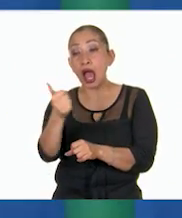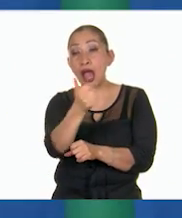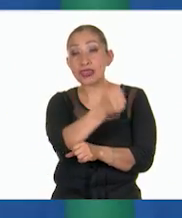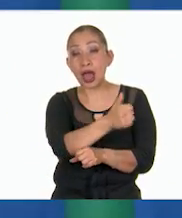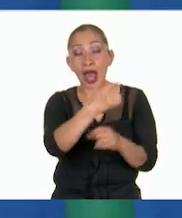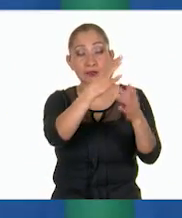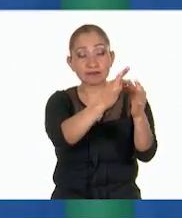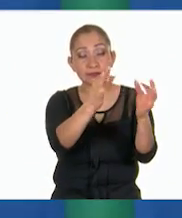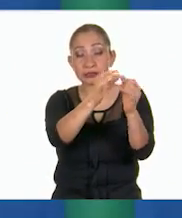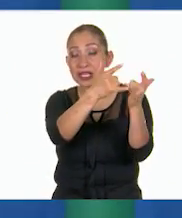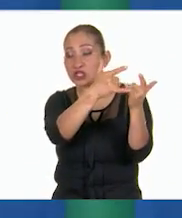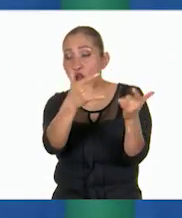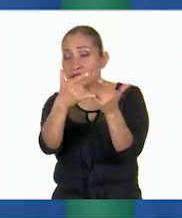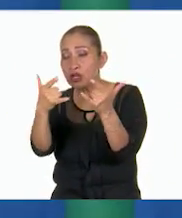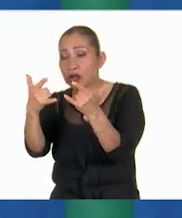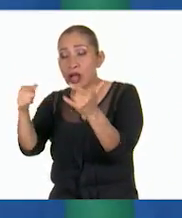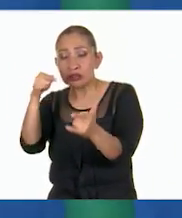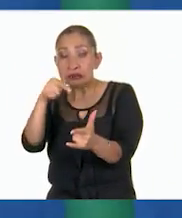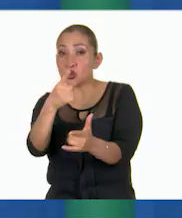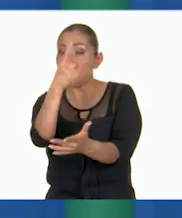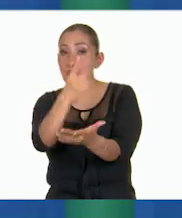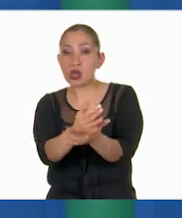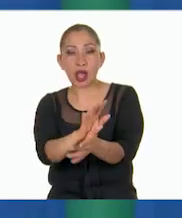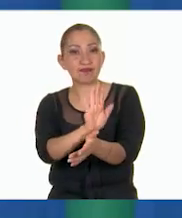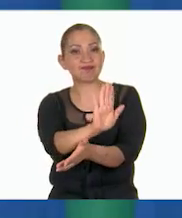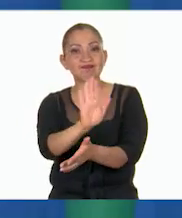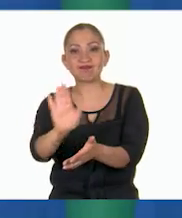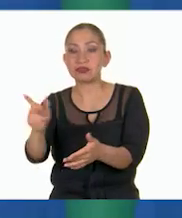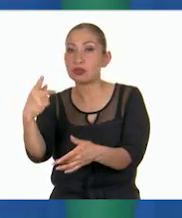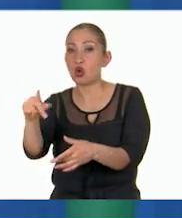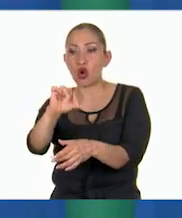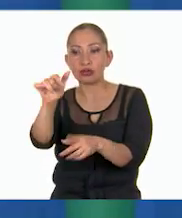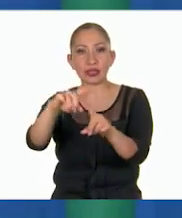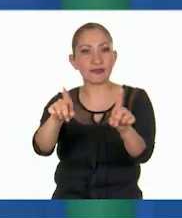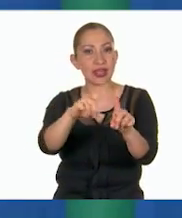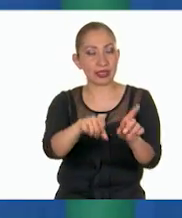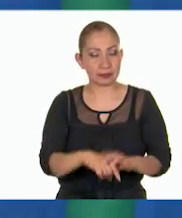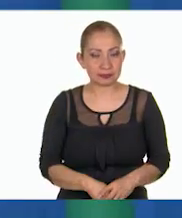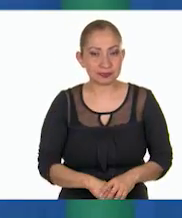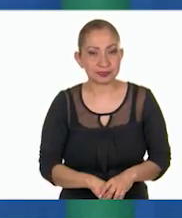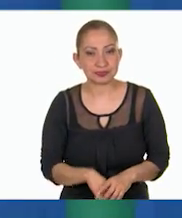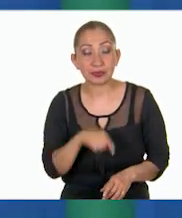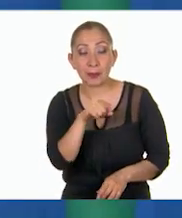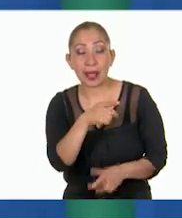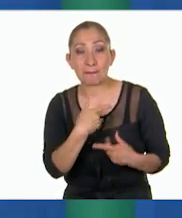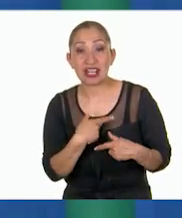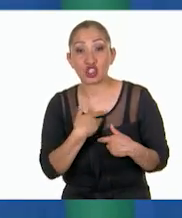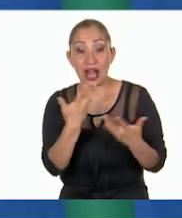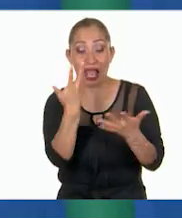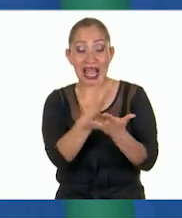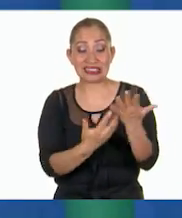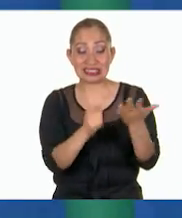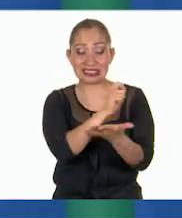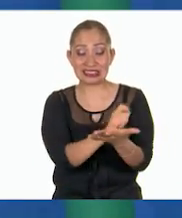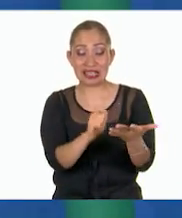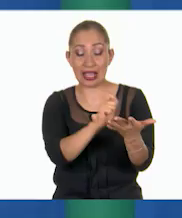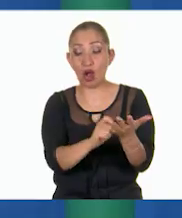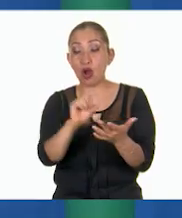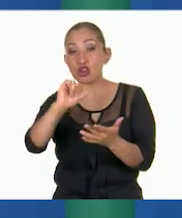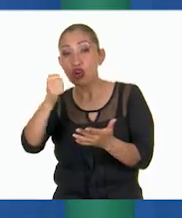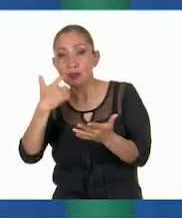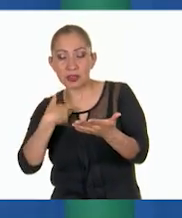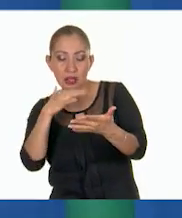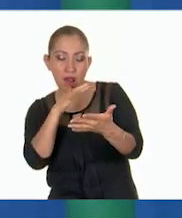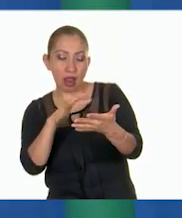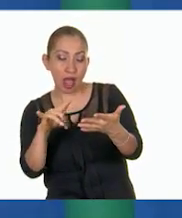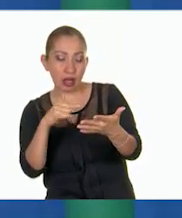relato histórico posee particularidades únicas que los distinguen del resto. Pues tanto quienes los escribimos como los que los